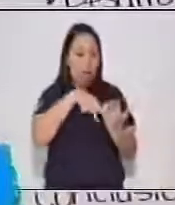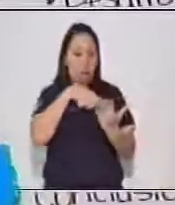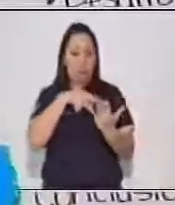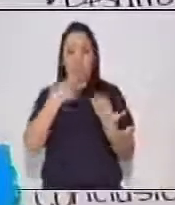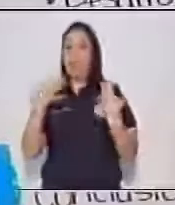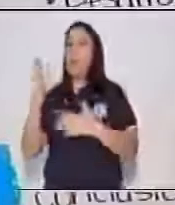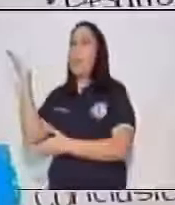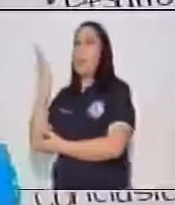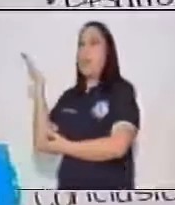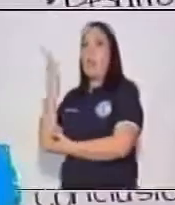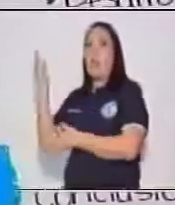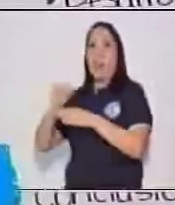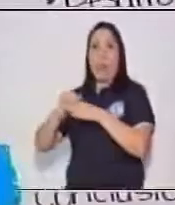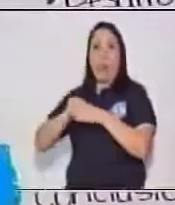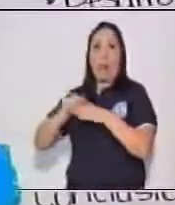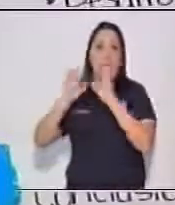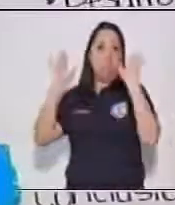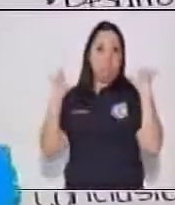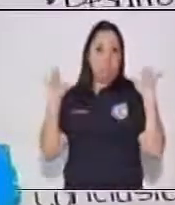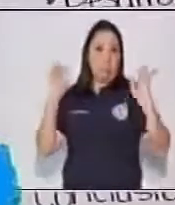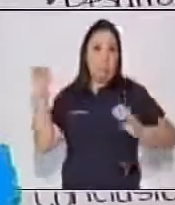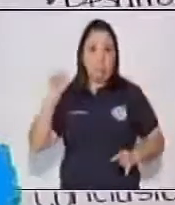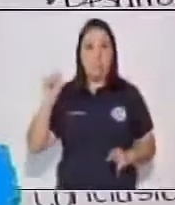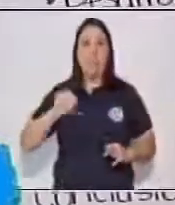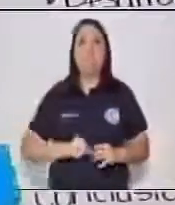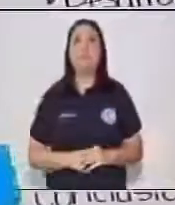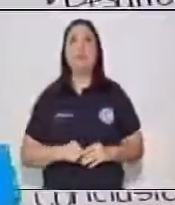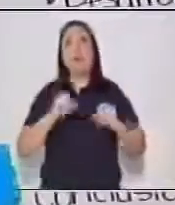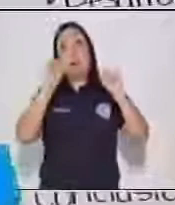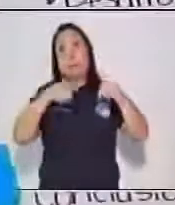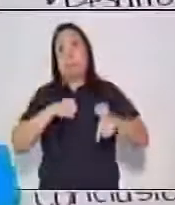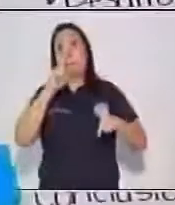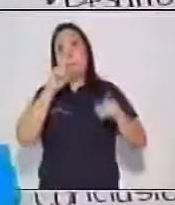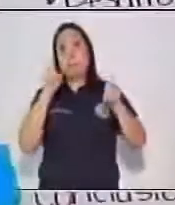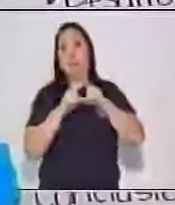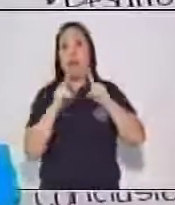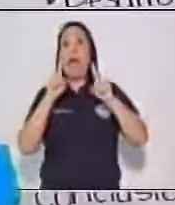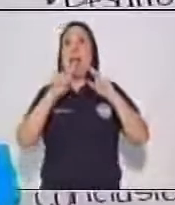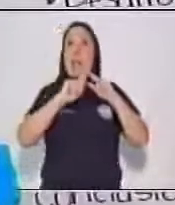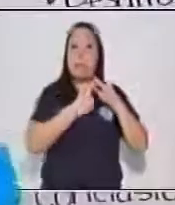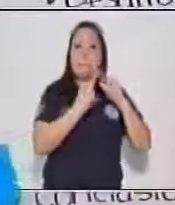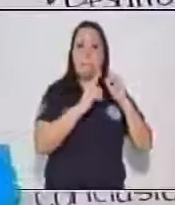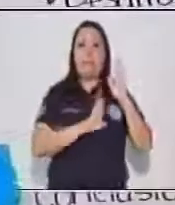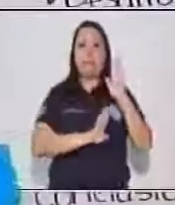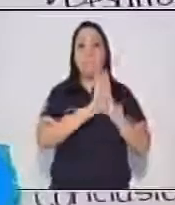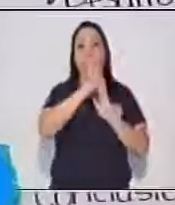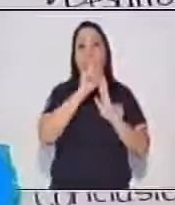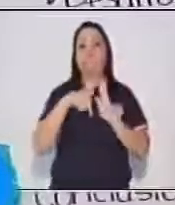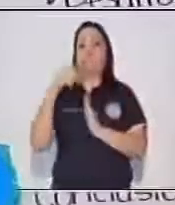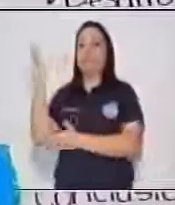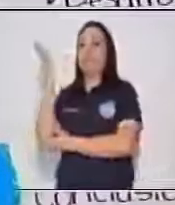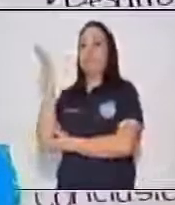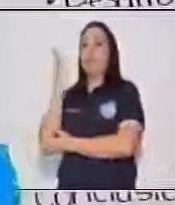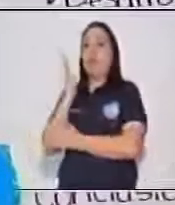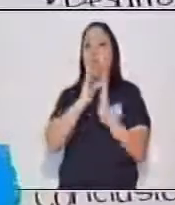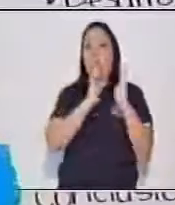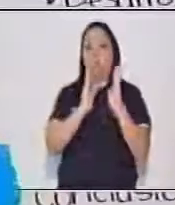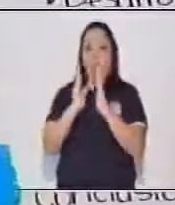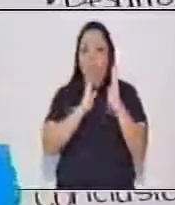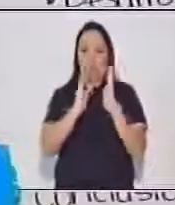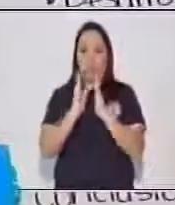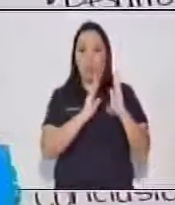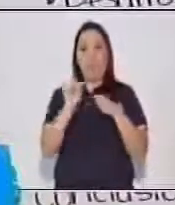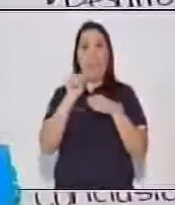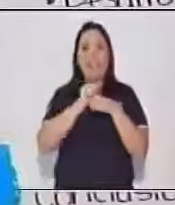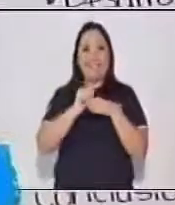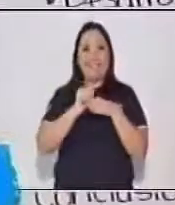va a quedar el esquema de tu exposición y cómo la vas a ir desarrollando a lo largo del tiempo que te